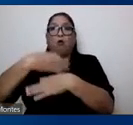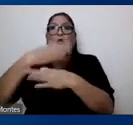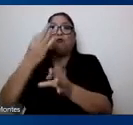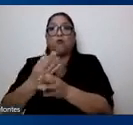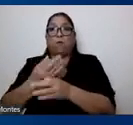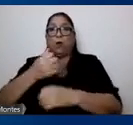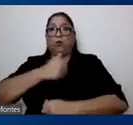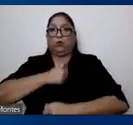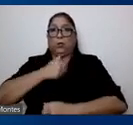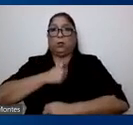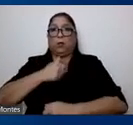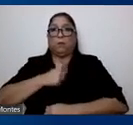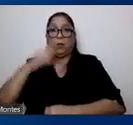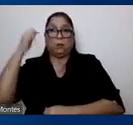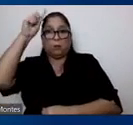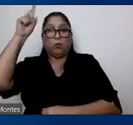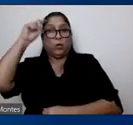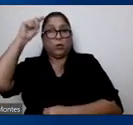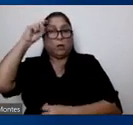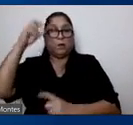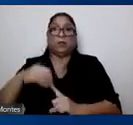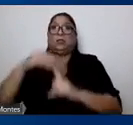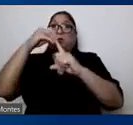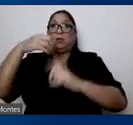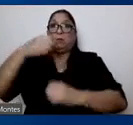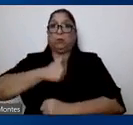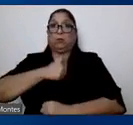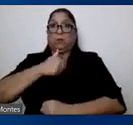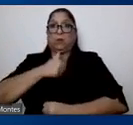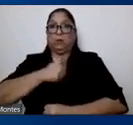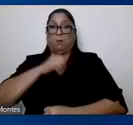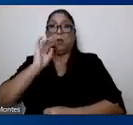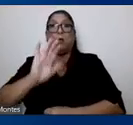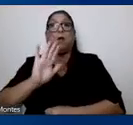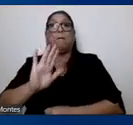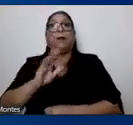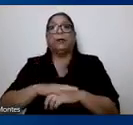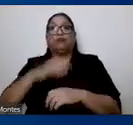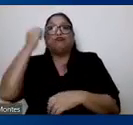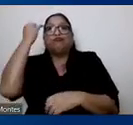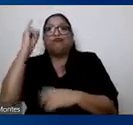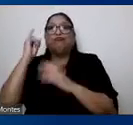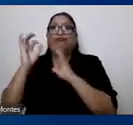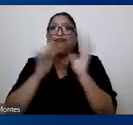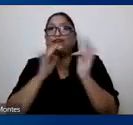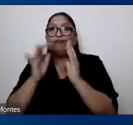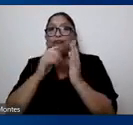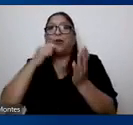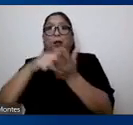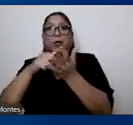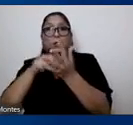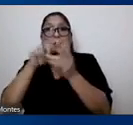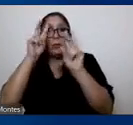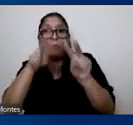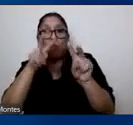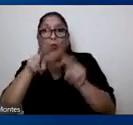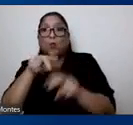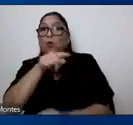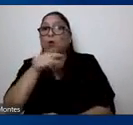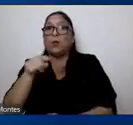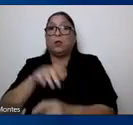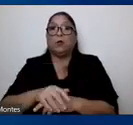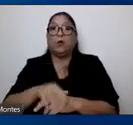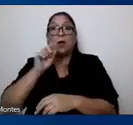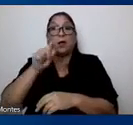militarmente, especialmente militarmente para su lógica de guerra. Entonces ahí estamos viendo que